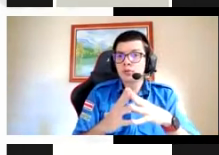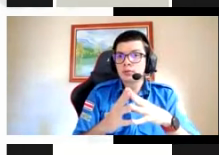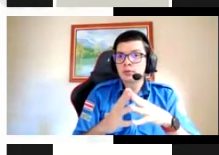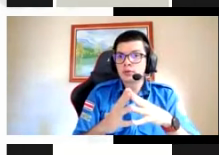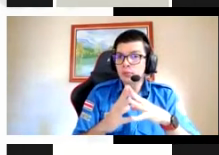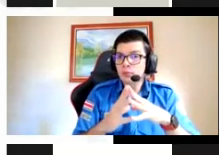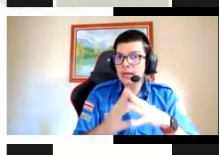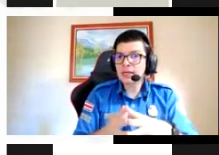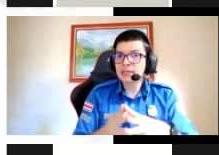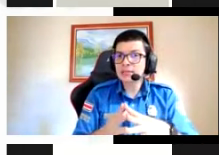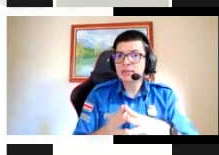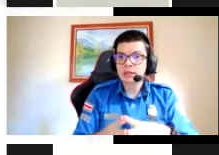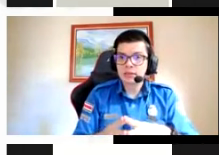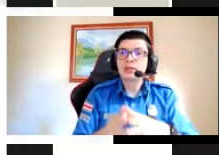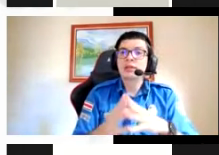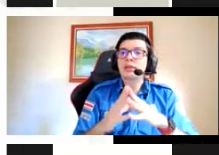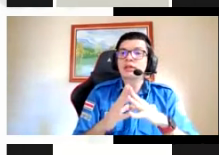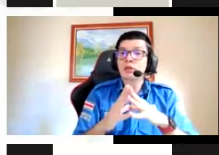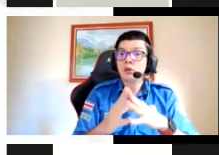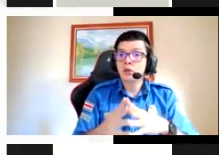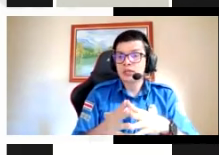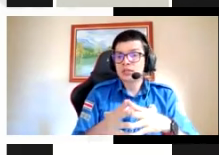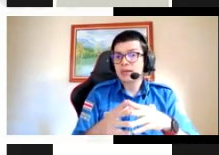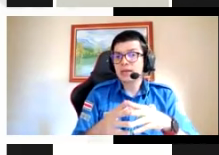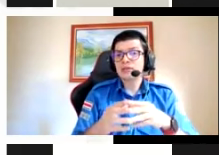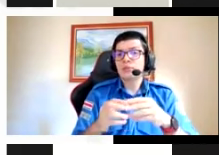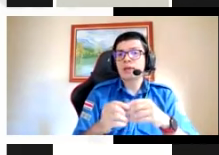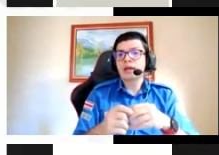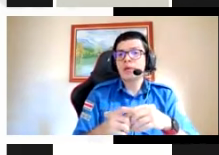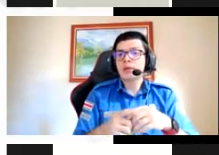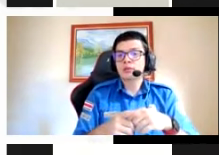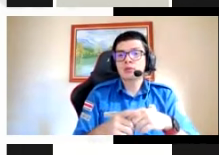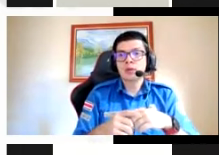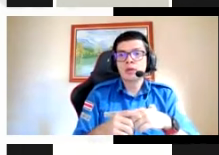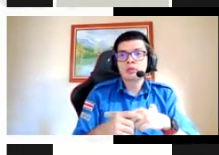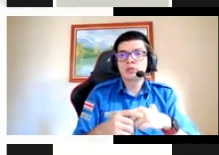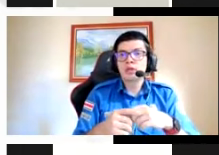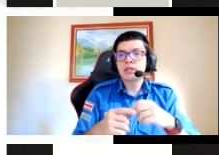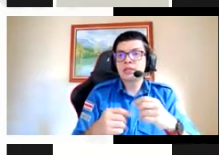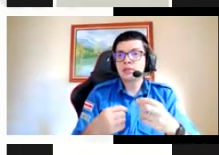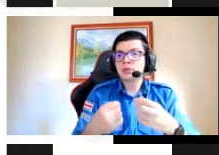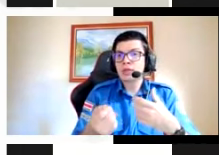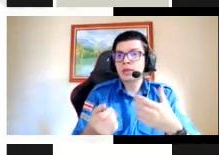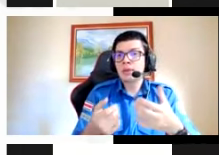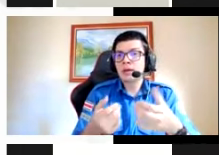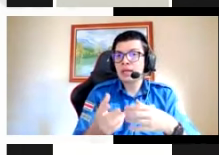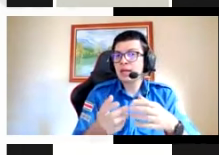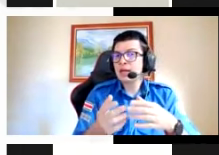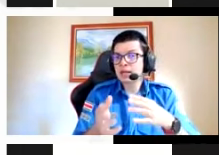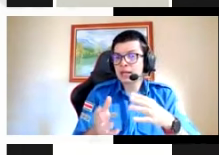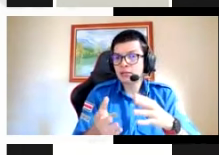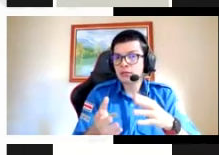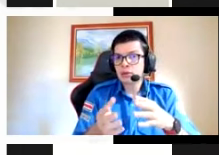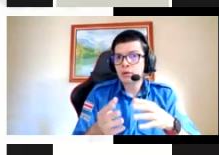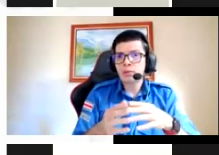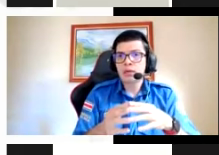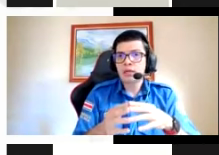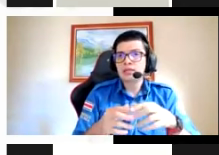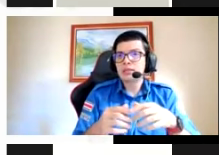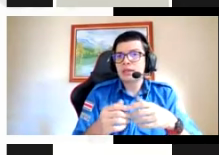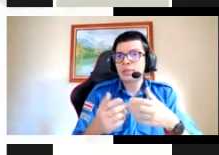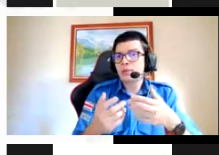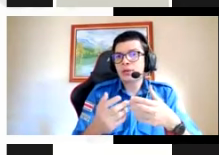son? ¿Son para gas? No, esas mangueras son para agua. Nosotros le decimos mangueras de jardín